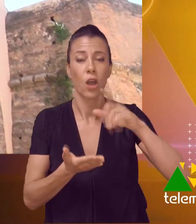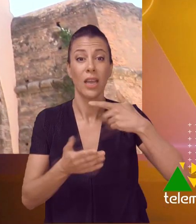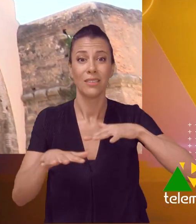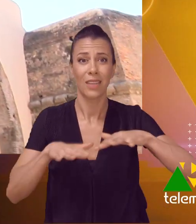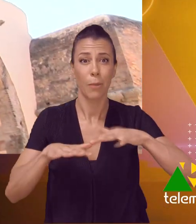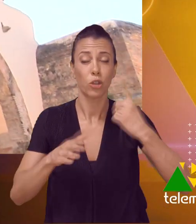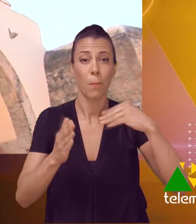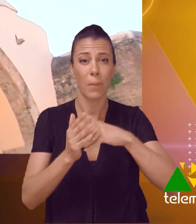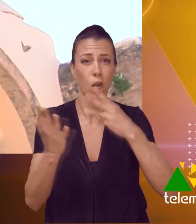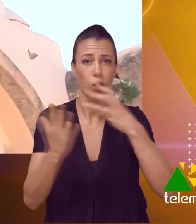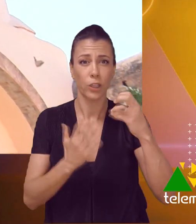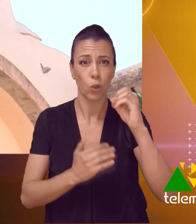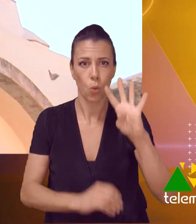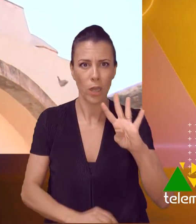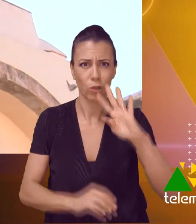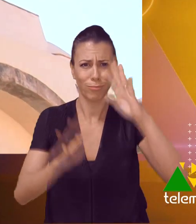de 1804,